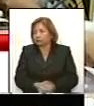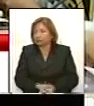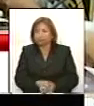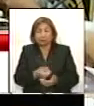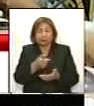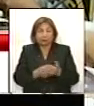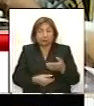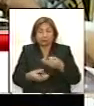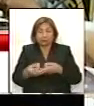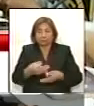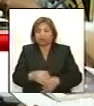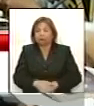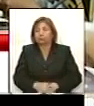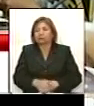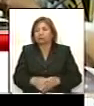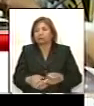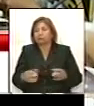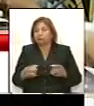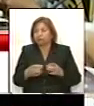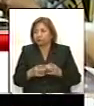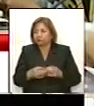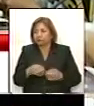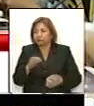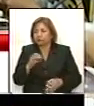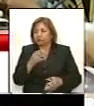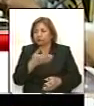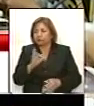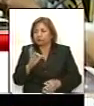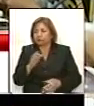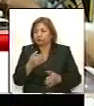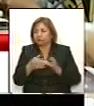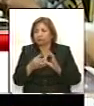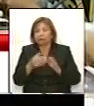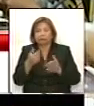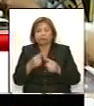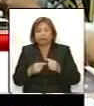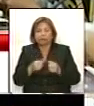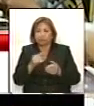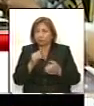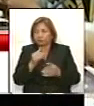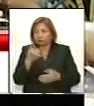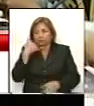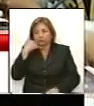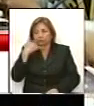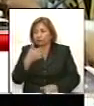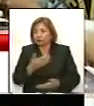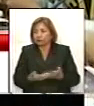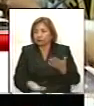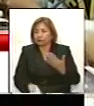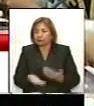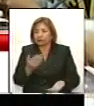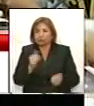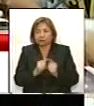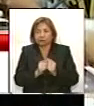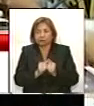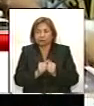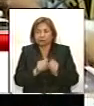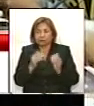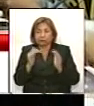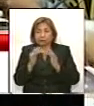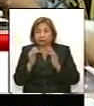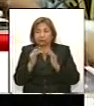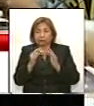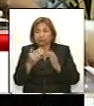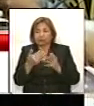cuenta de Facebook, el nombre de la cuenta de Facebook, el número de teléfono, ¿no?, o el número de la cuenta de red social que sea que